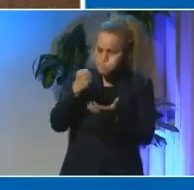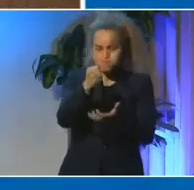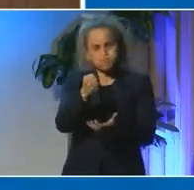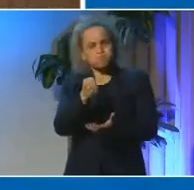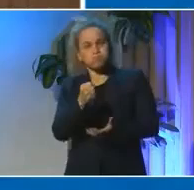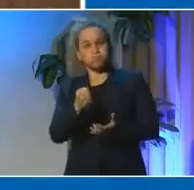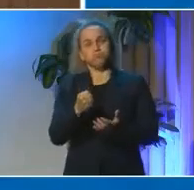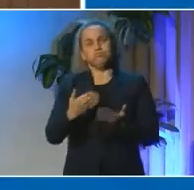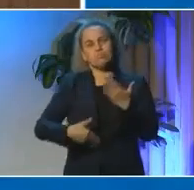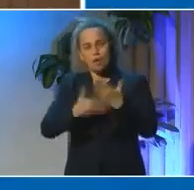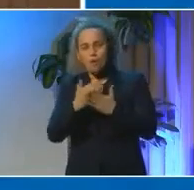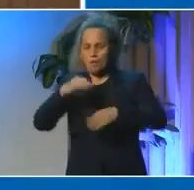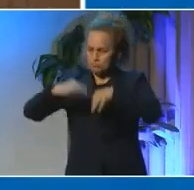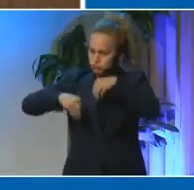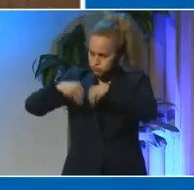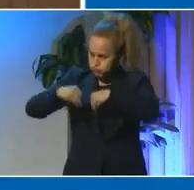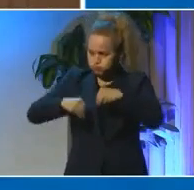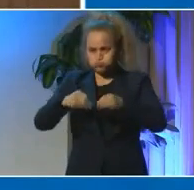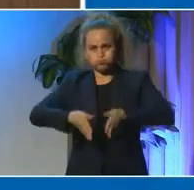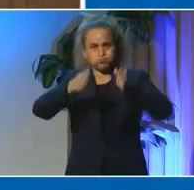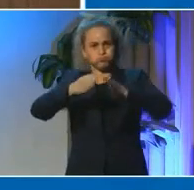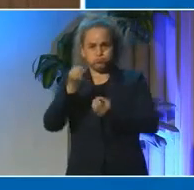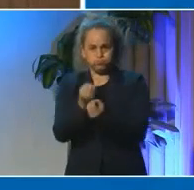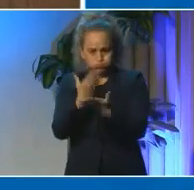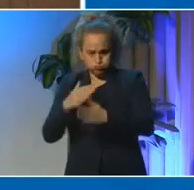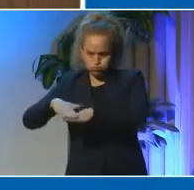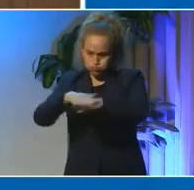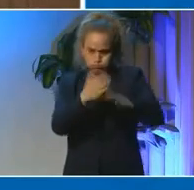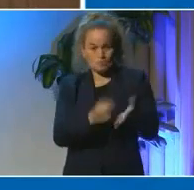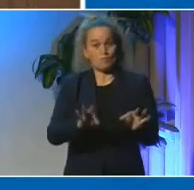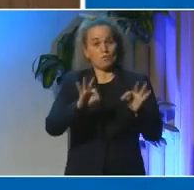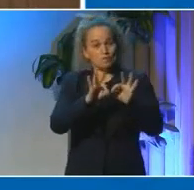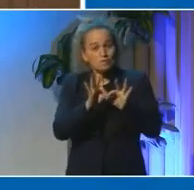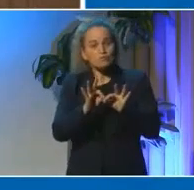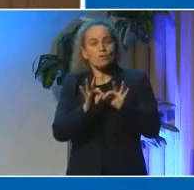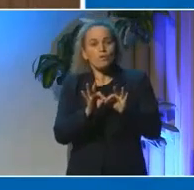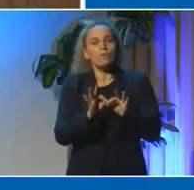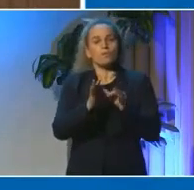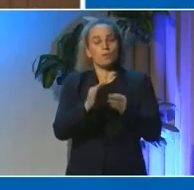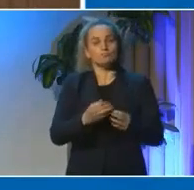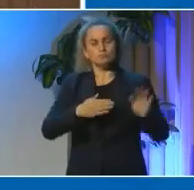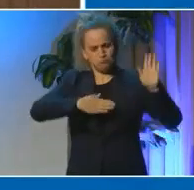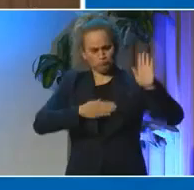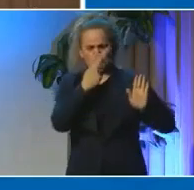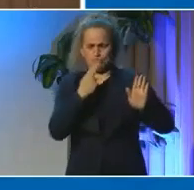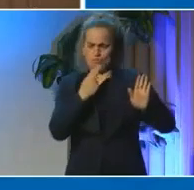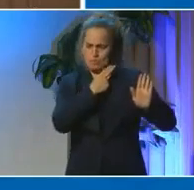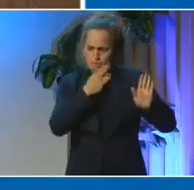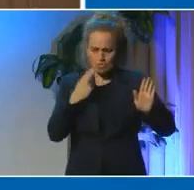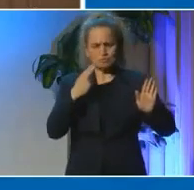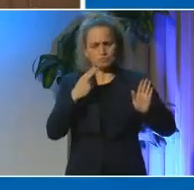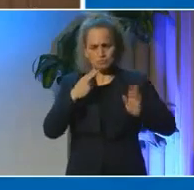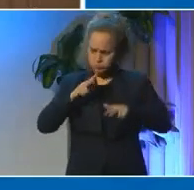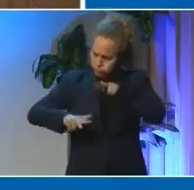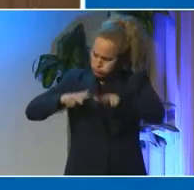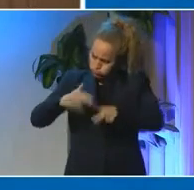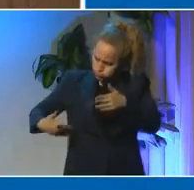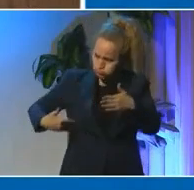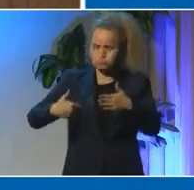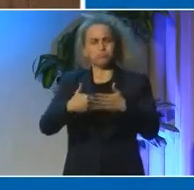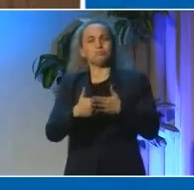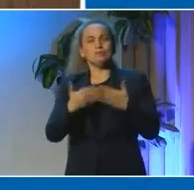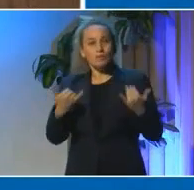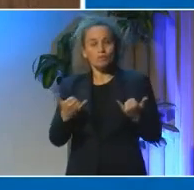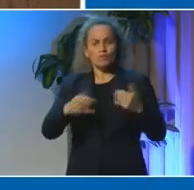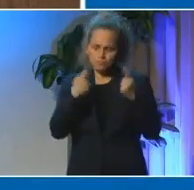país nuevo montando infraestructura lo cual también hace parte del compromiso que traíamos desde el inicio porque que